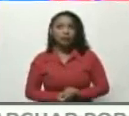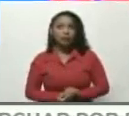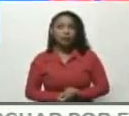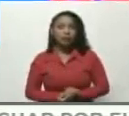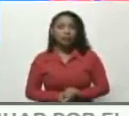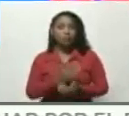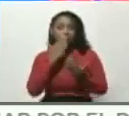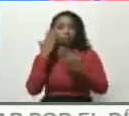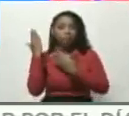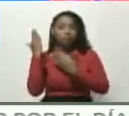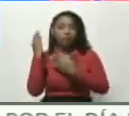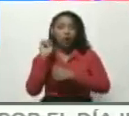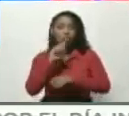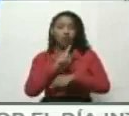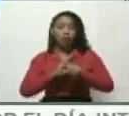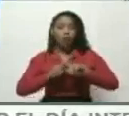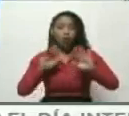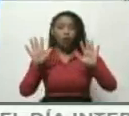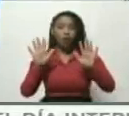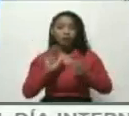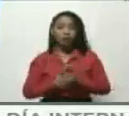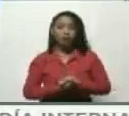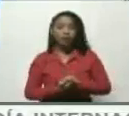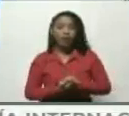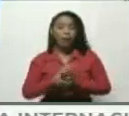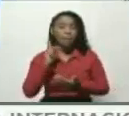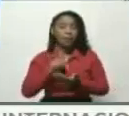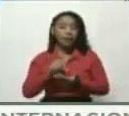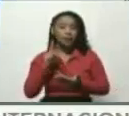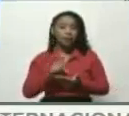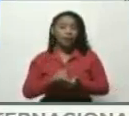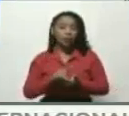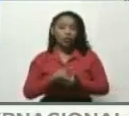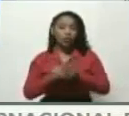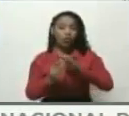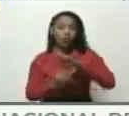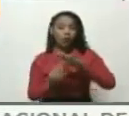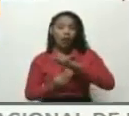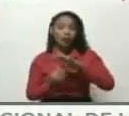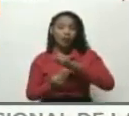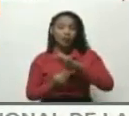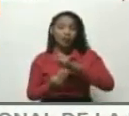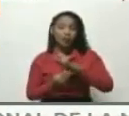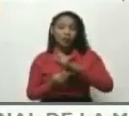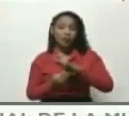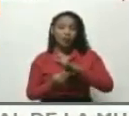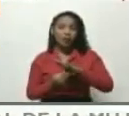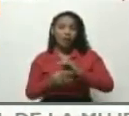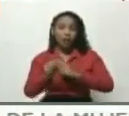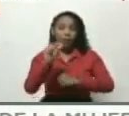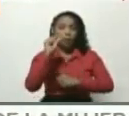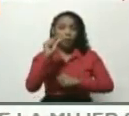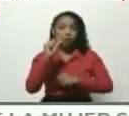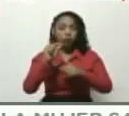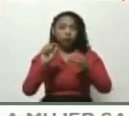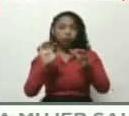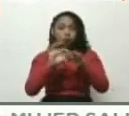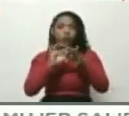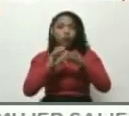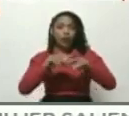Ahí está, el 1x10, en la participación de las bases en la más mínima unidad territorial.